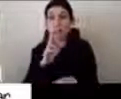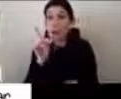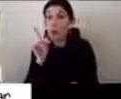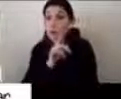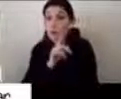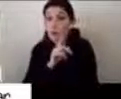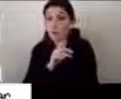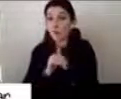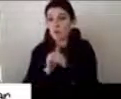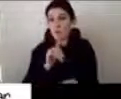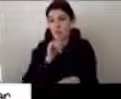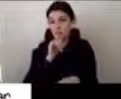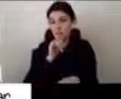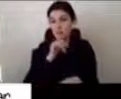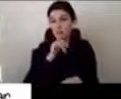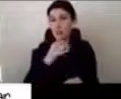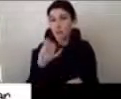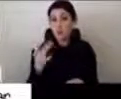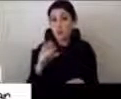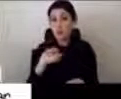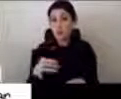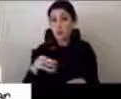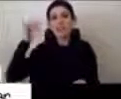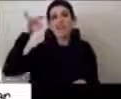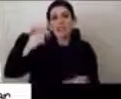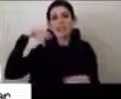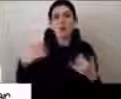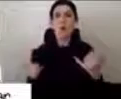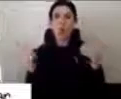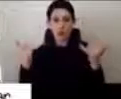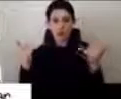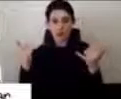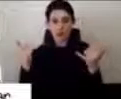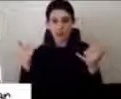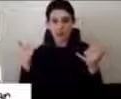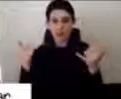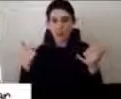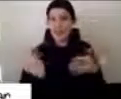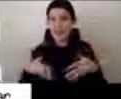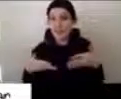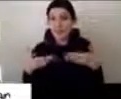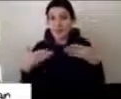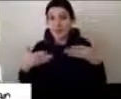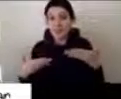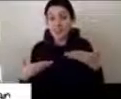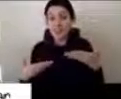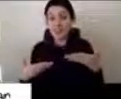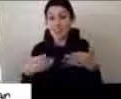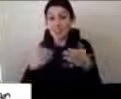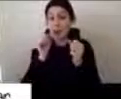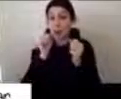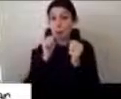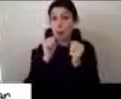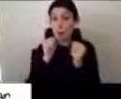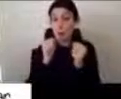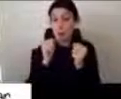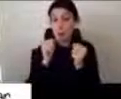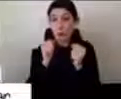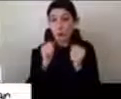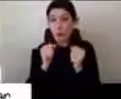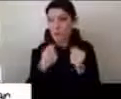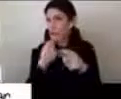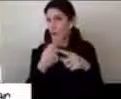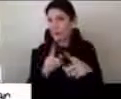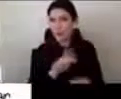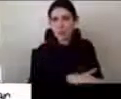única certeza que tenemos es que vamos a jugar. Es emocionante porque podremos transitar por distintas emociones debido